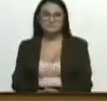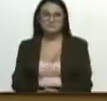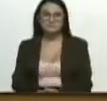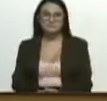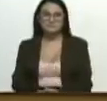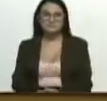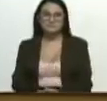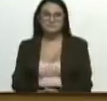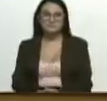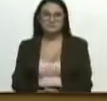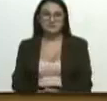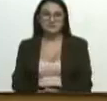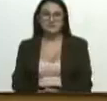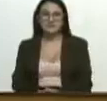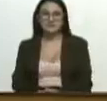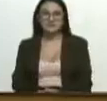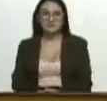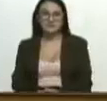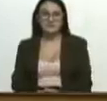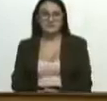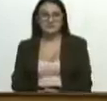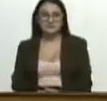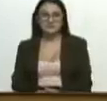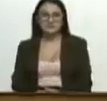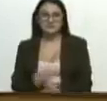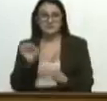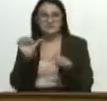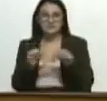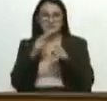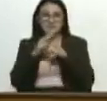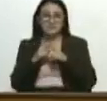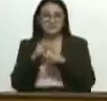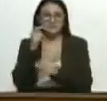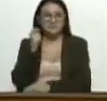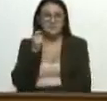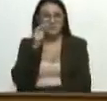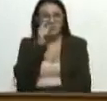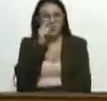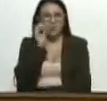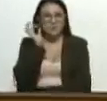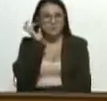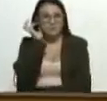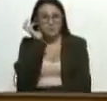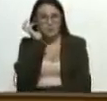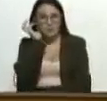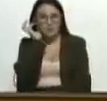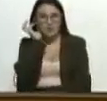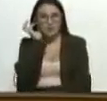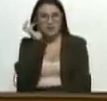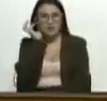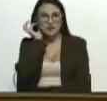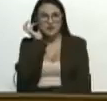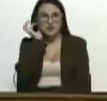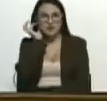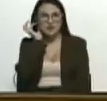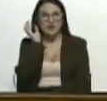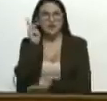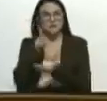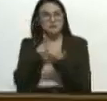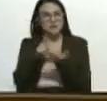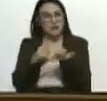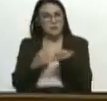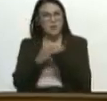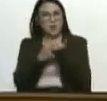En consideración, las honorables diputadas y los honorables diputados que estén a